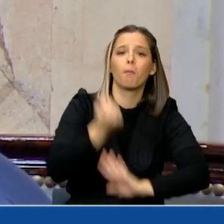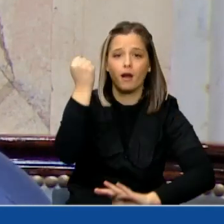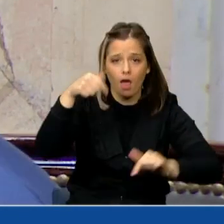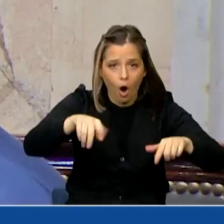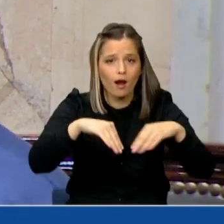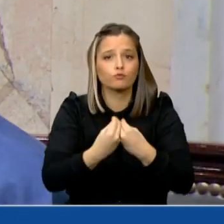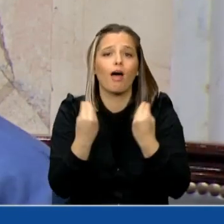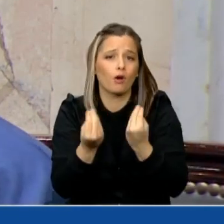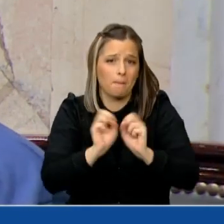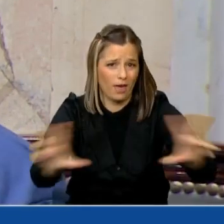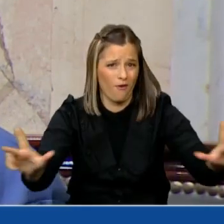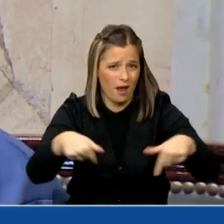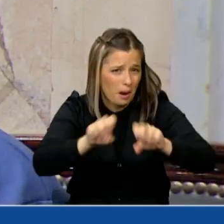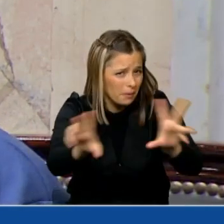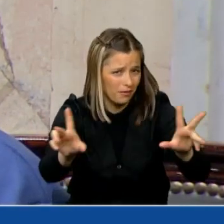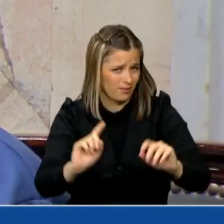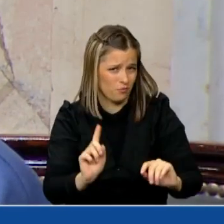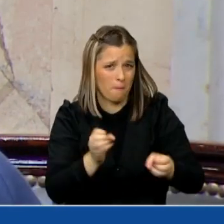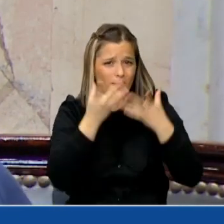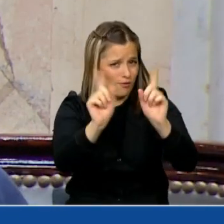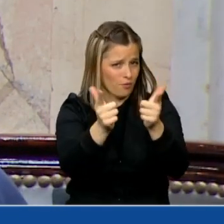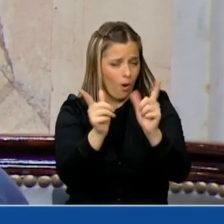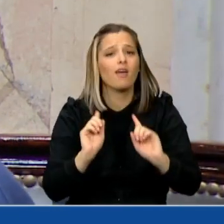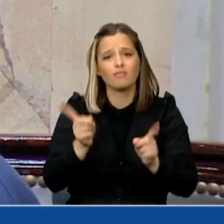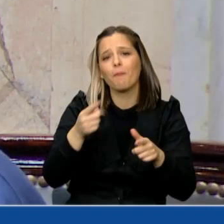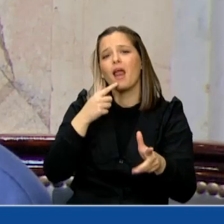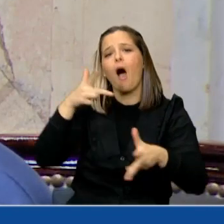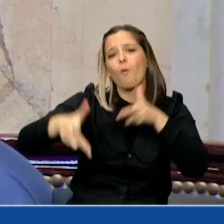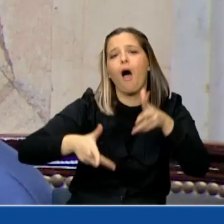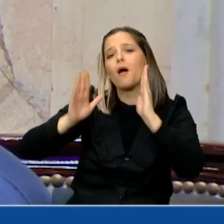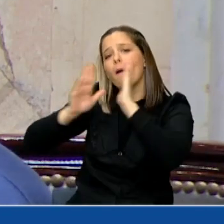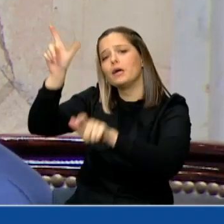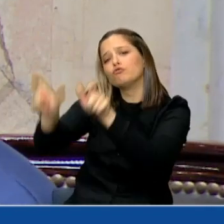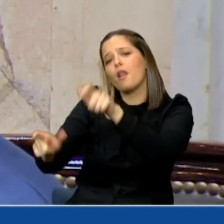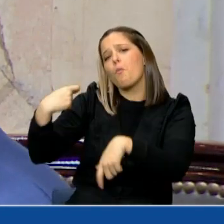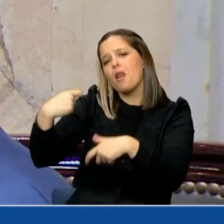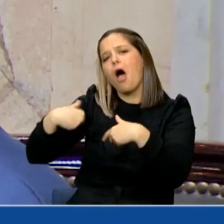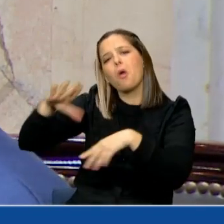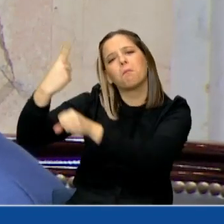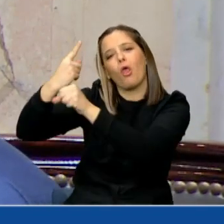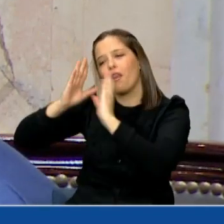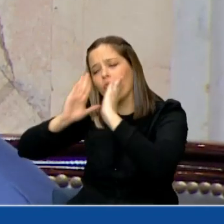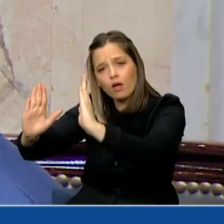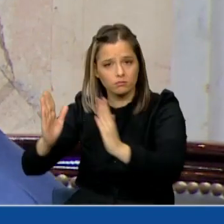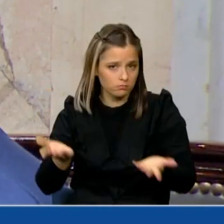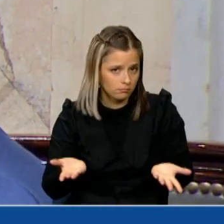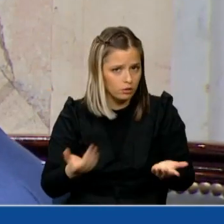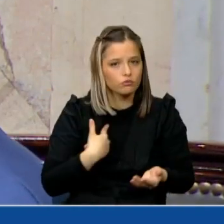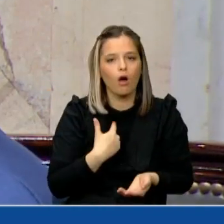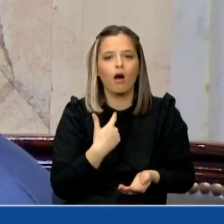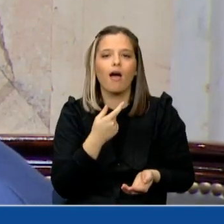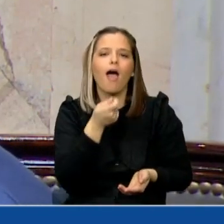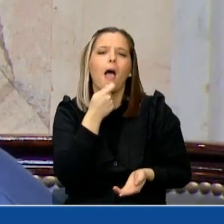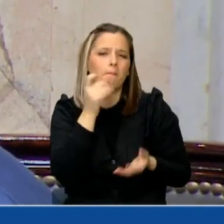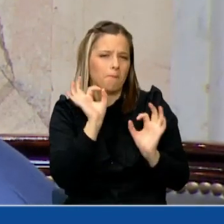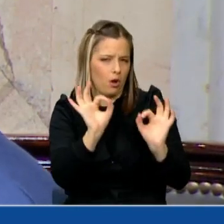los jubilados y jubiladas iban a ser prioridad. Mire, le doy un ejemplo concreto, porque además de que todos los jubilados y jubiladas